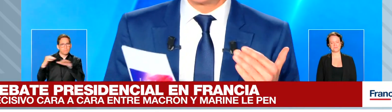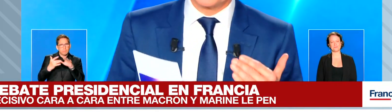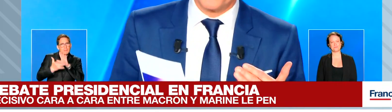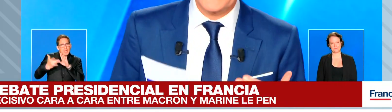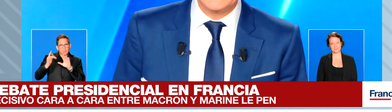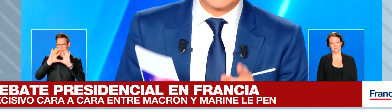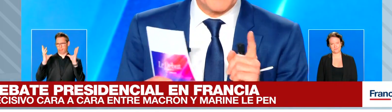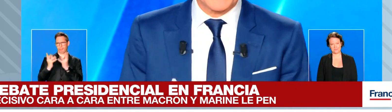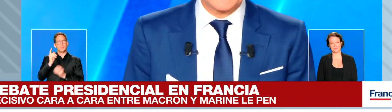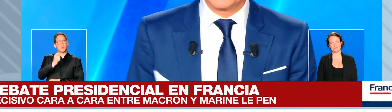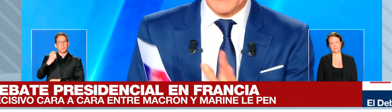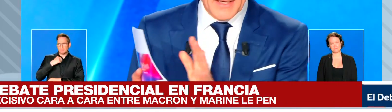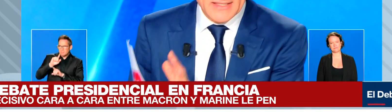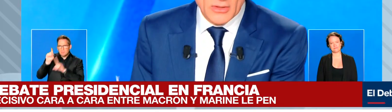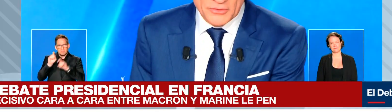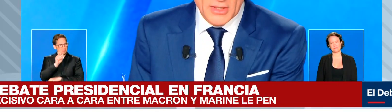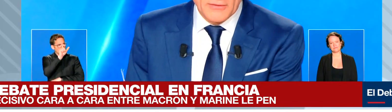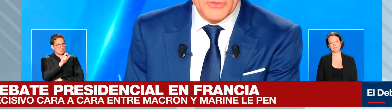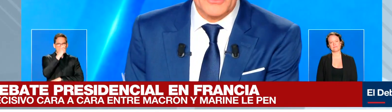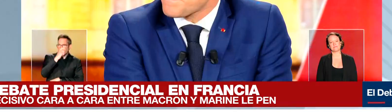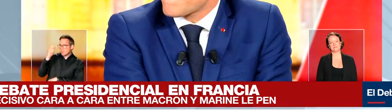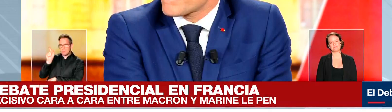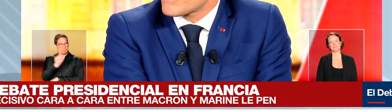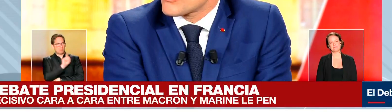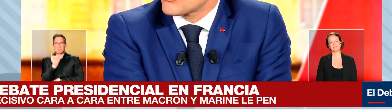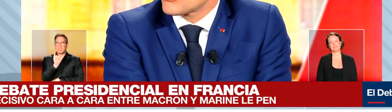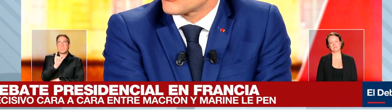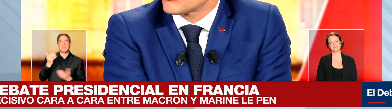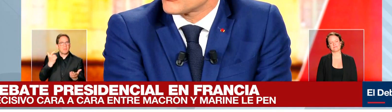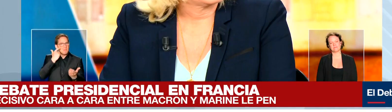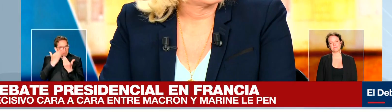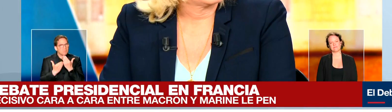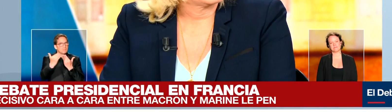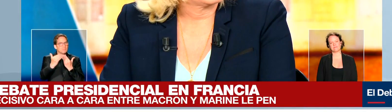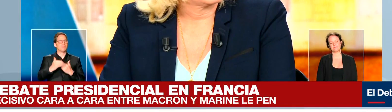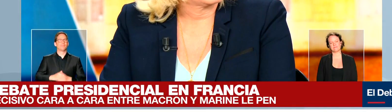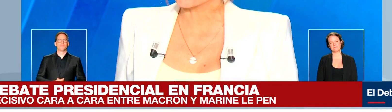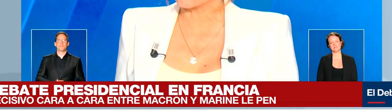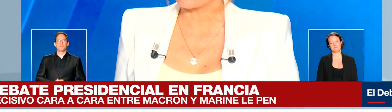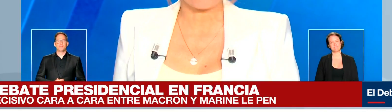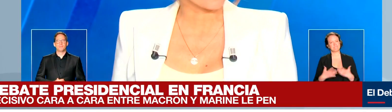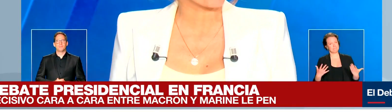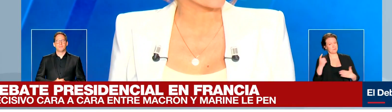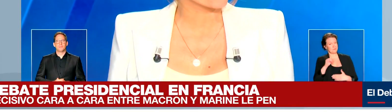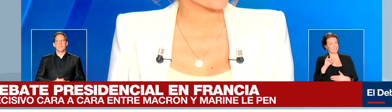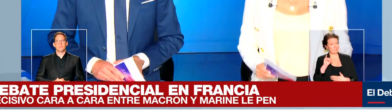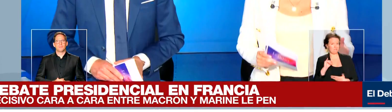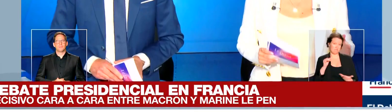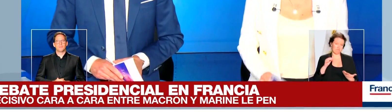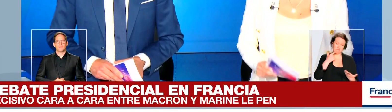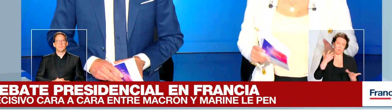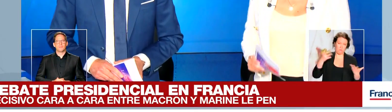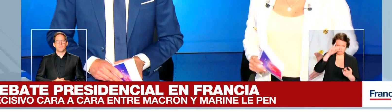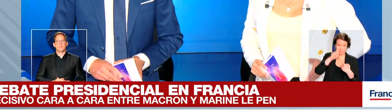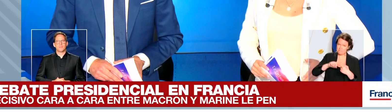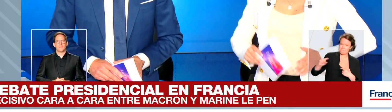inmigración. Les pedimos también qué presidente o presidenta serán y cómo van a ejercer el poder. Y comenzaremos por